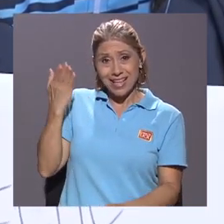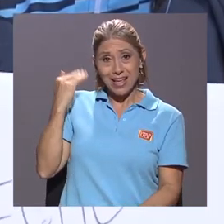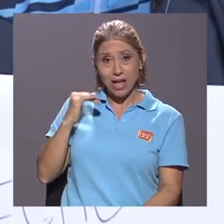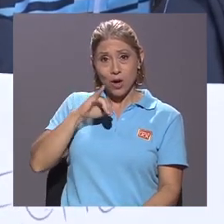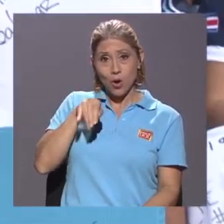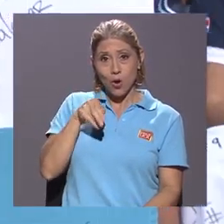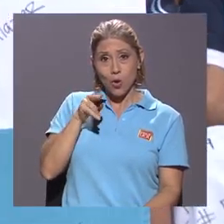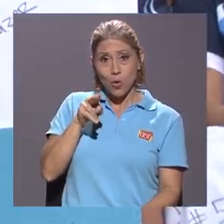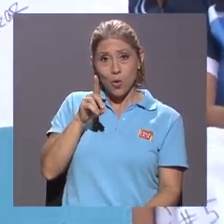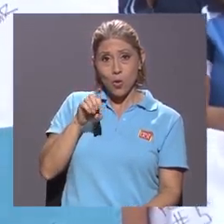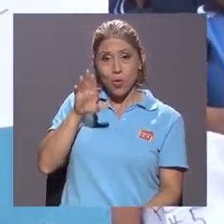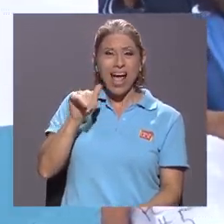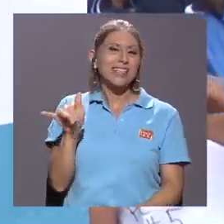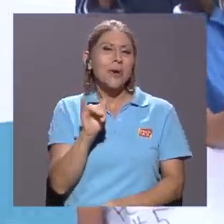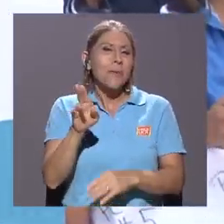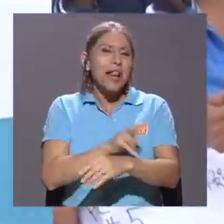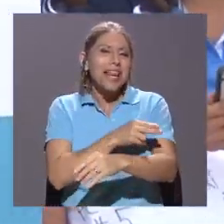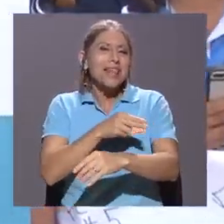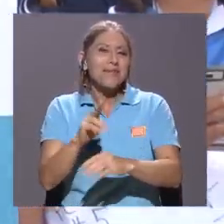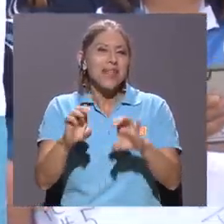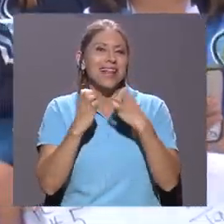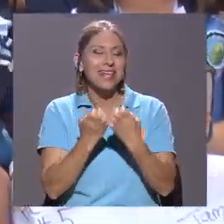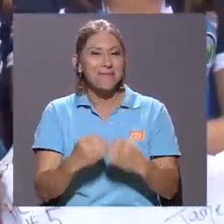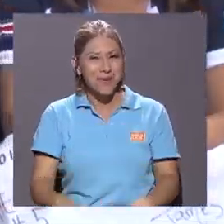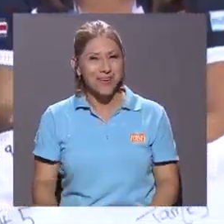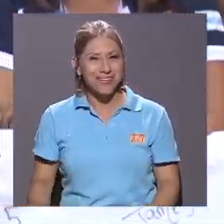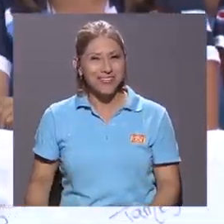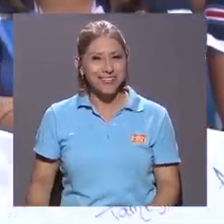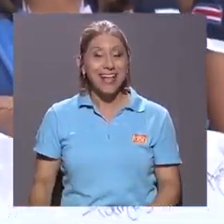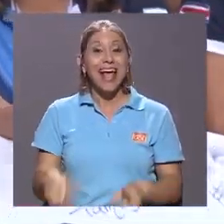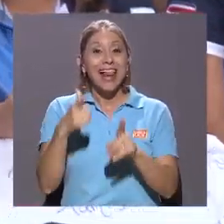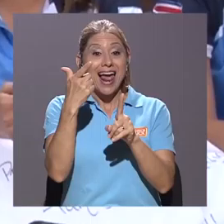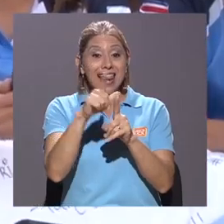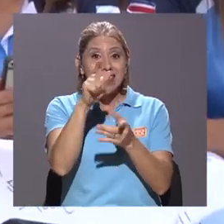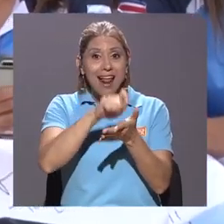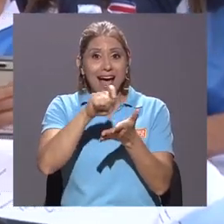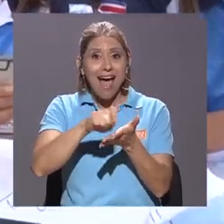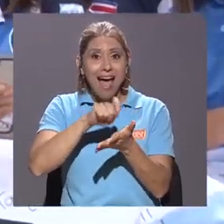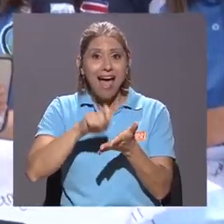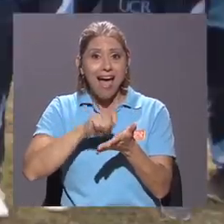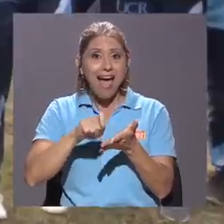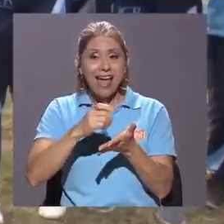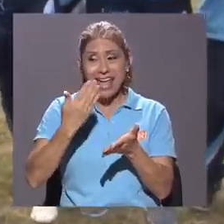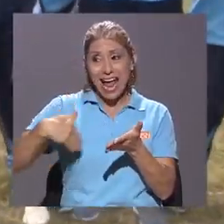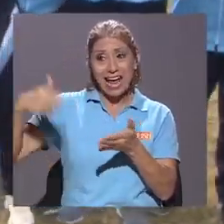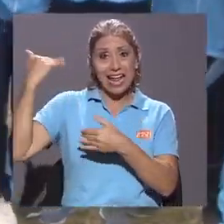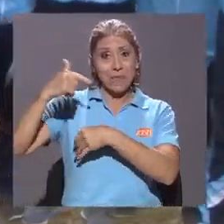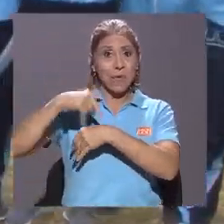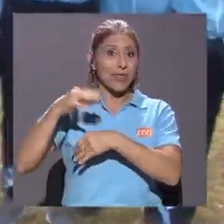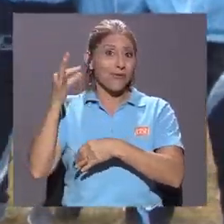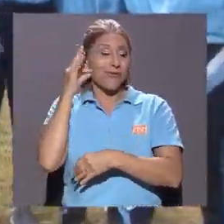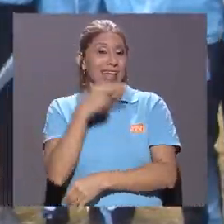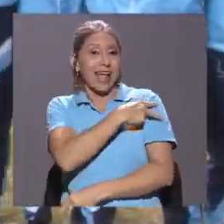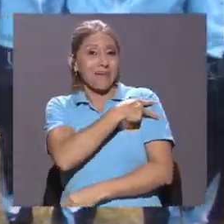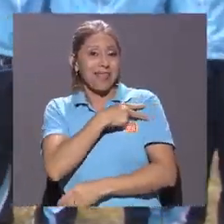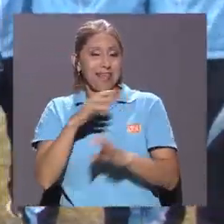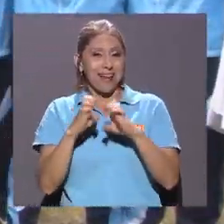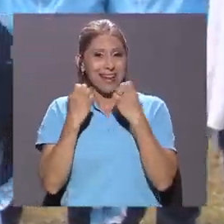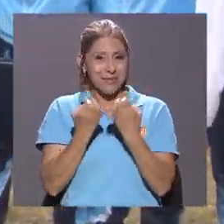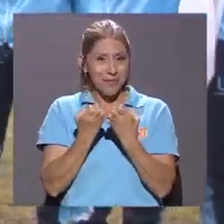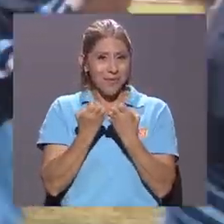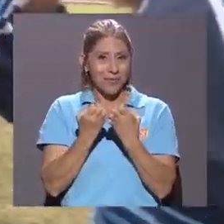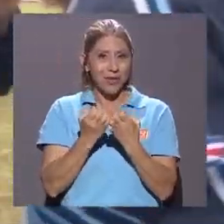utilizado. Es como el himno del equipo. La letra fue compuesta por la que en ese entonces fue capitana del equipo,